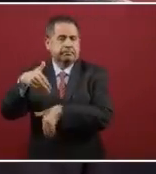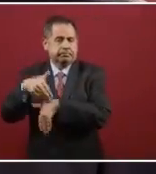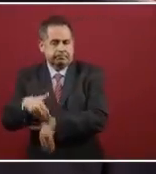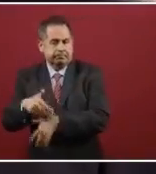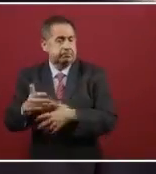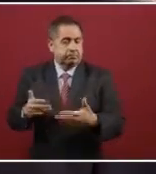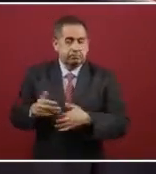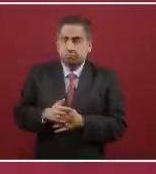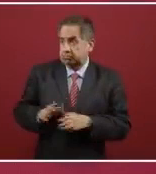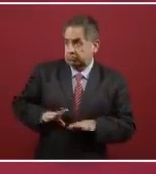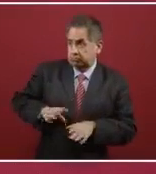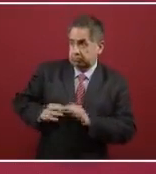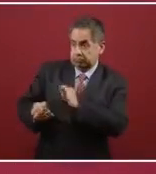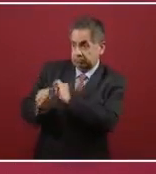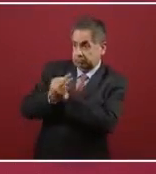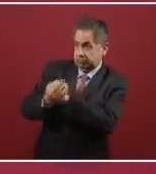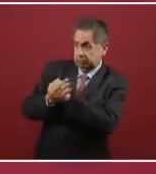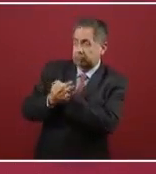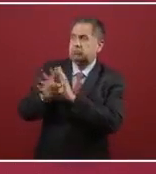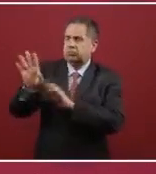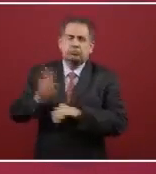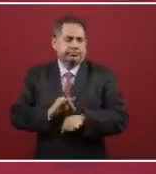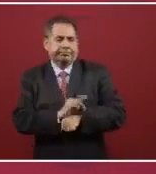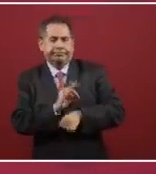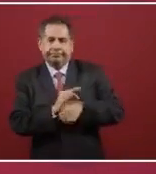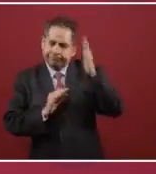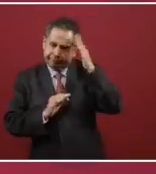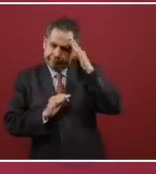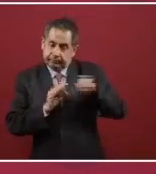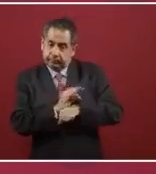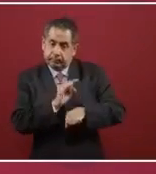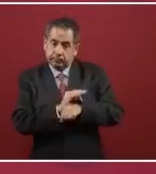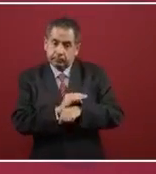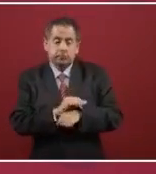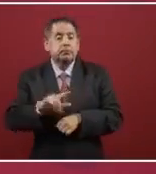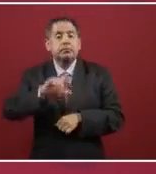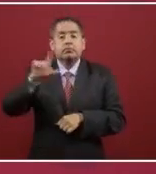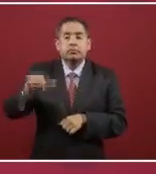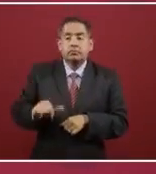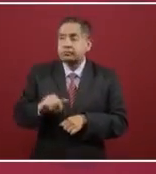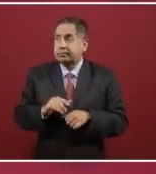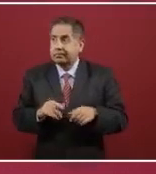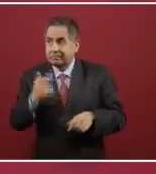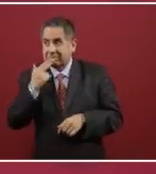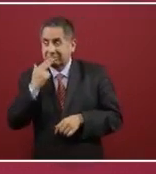les convenía, protegían a los dirigentes. Cuando ya no les servía un